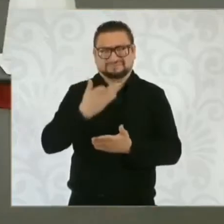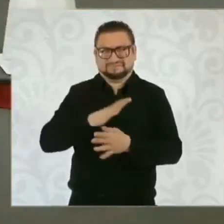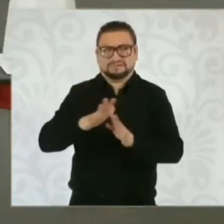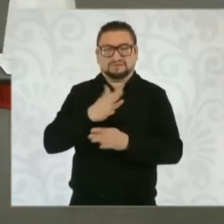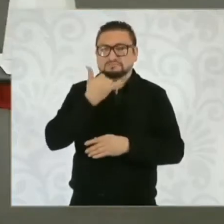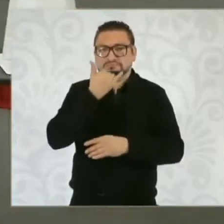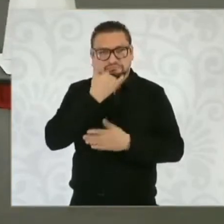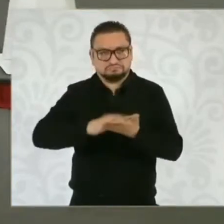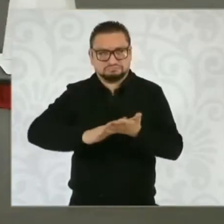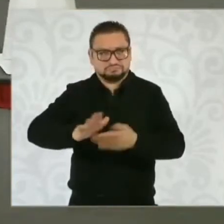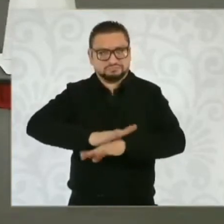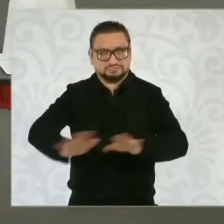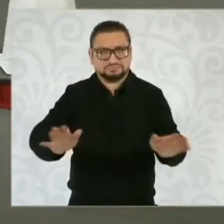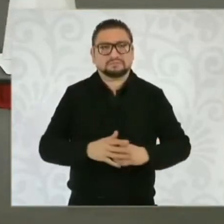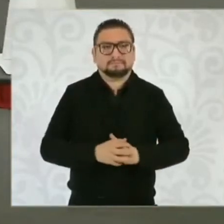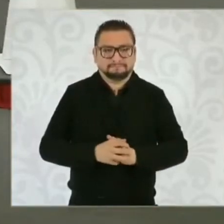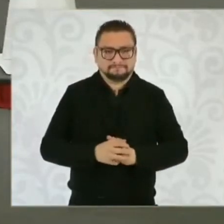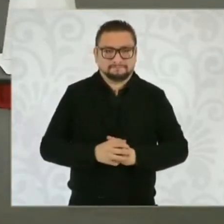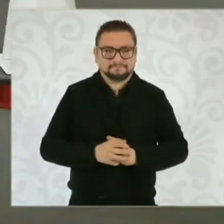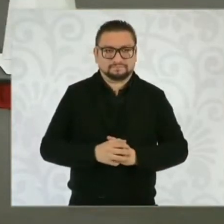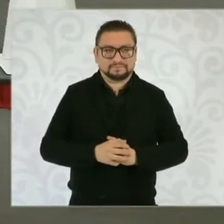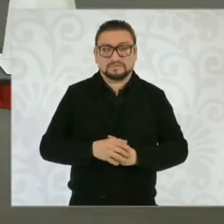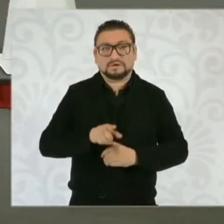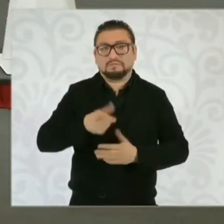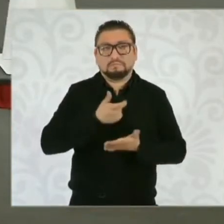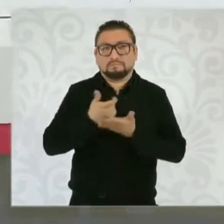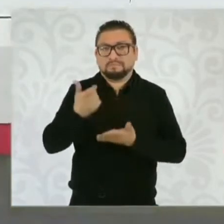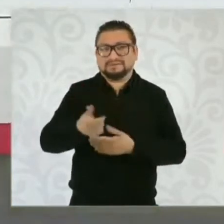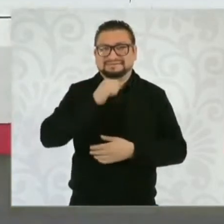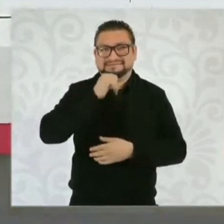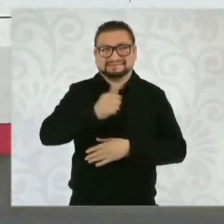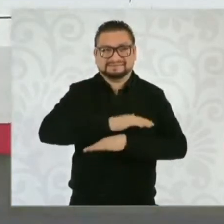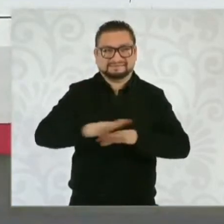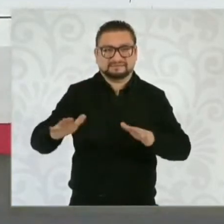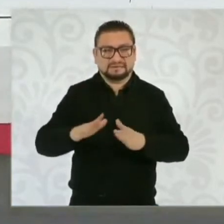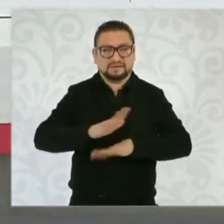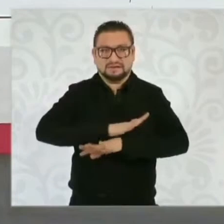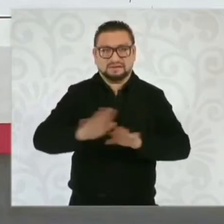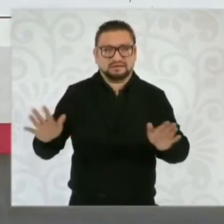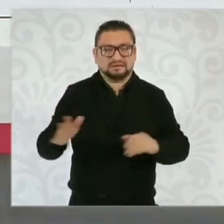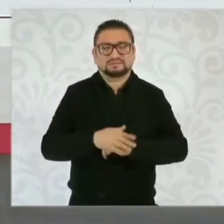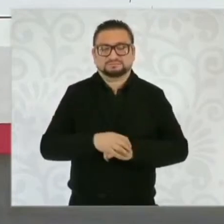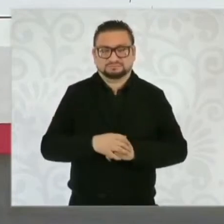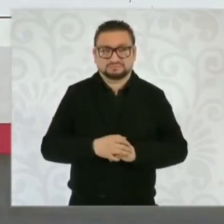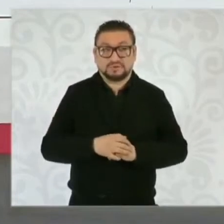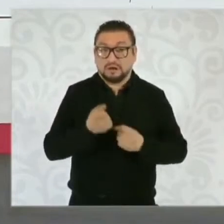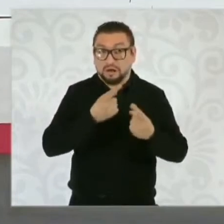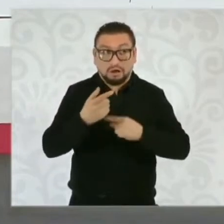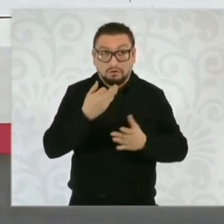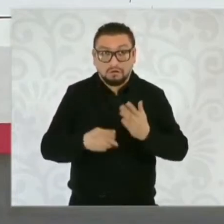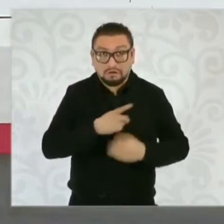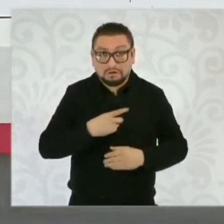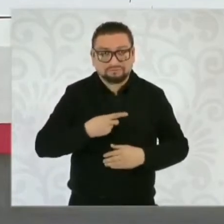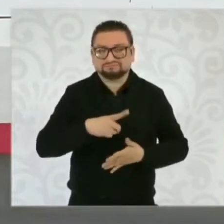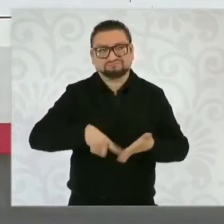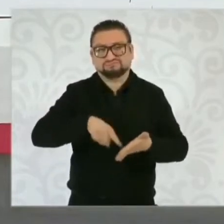hacer es una condonación, es decir, que ya no paguen más, cancelarles lo que reste de adeudo.